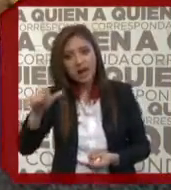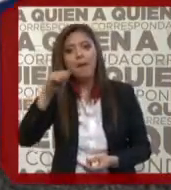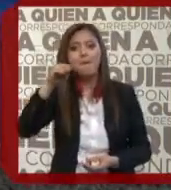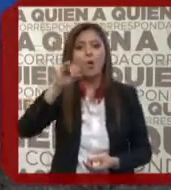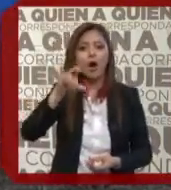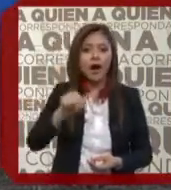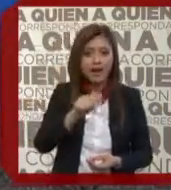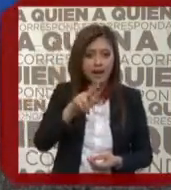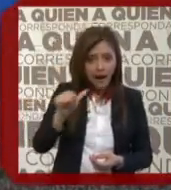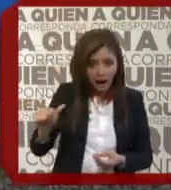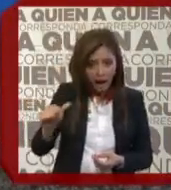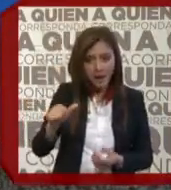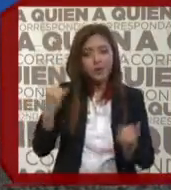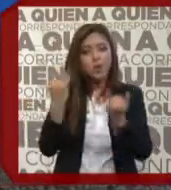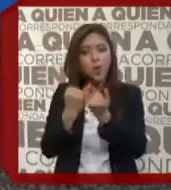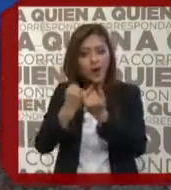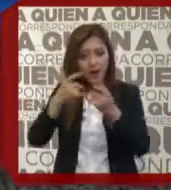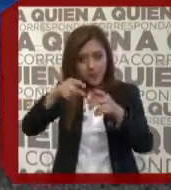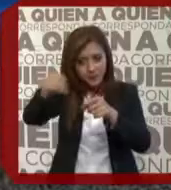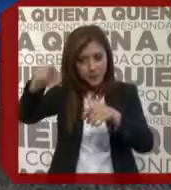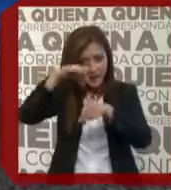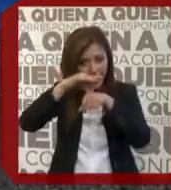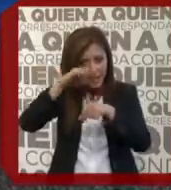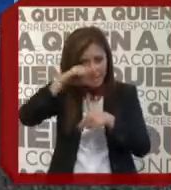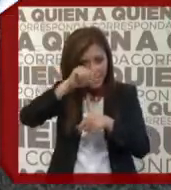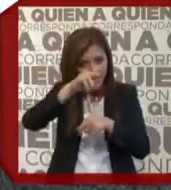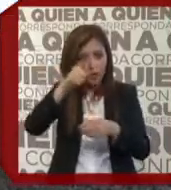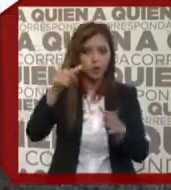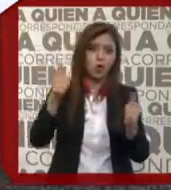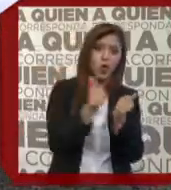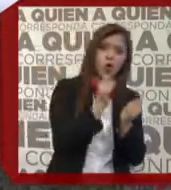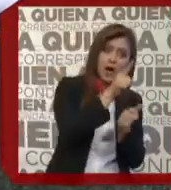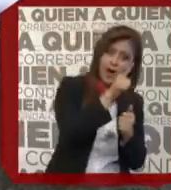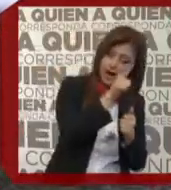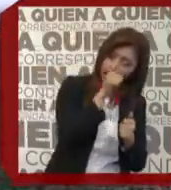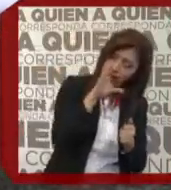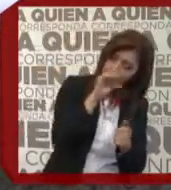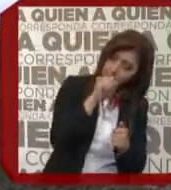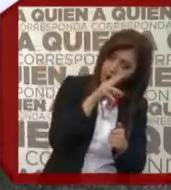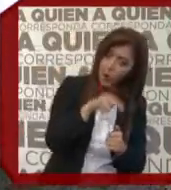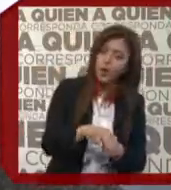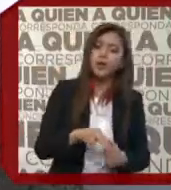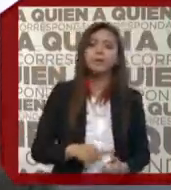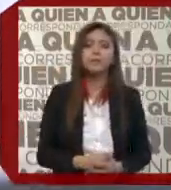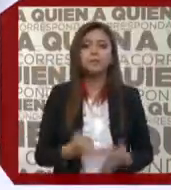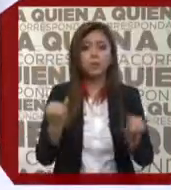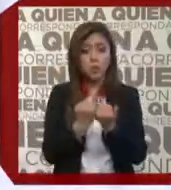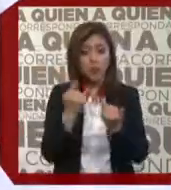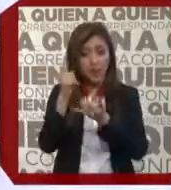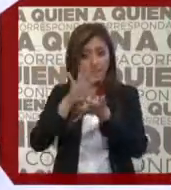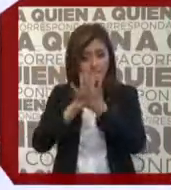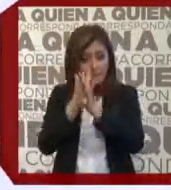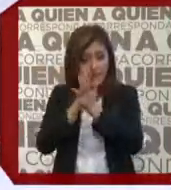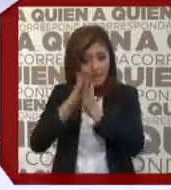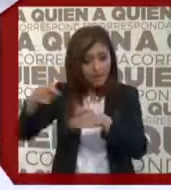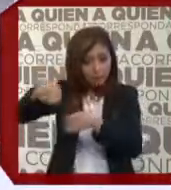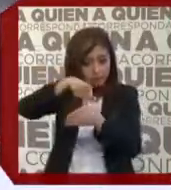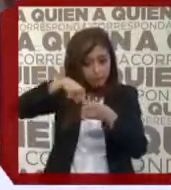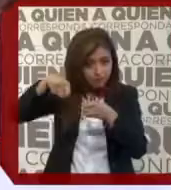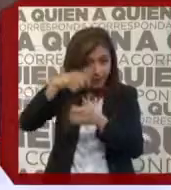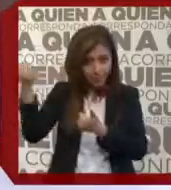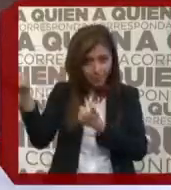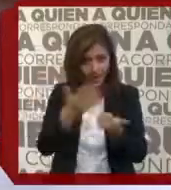ajo, ajá, alambre de mariscos, especial de camarón y una piña rellena que les trajimos.